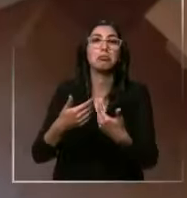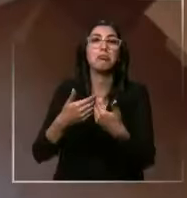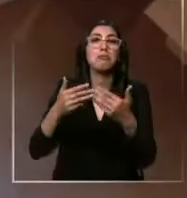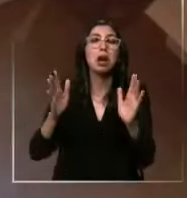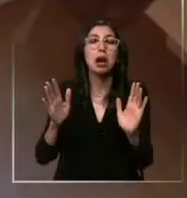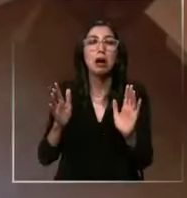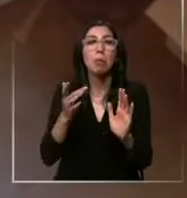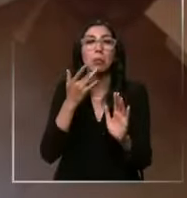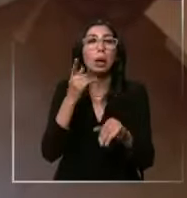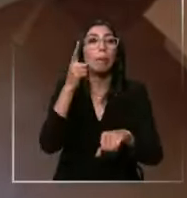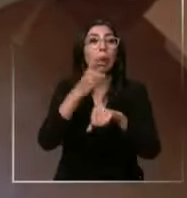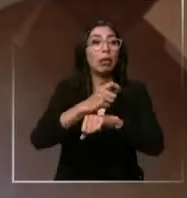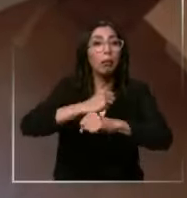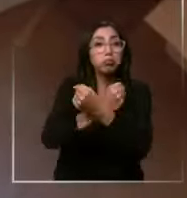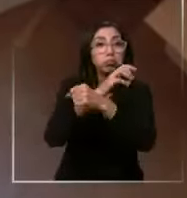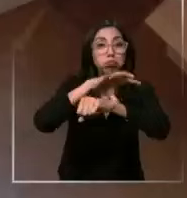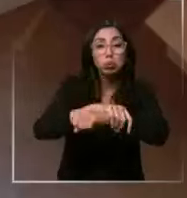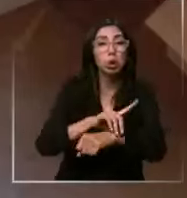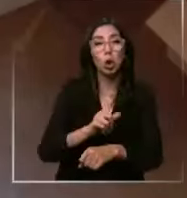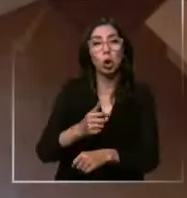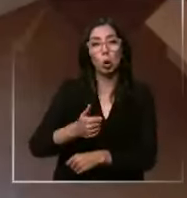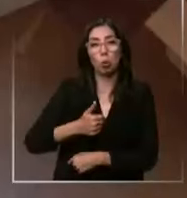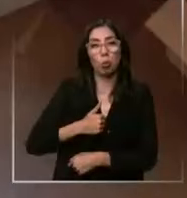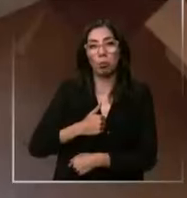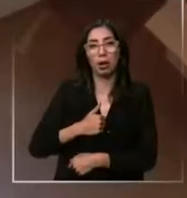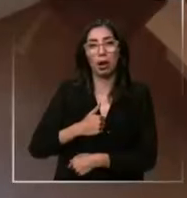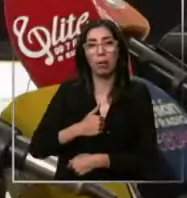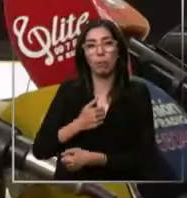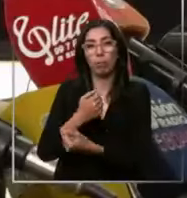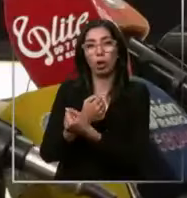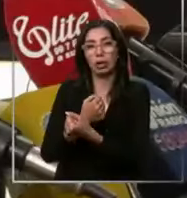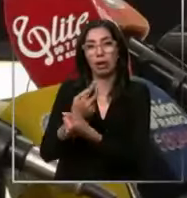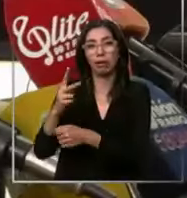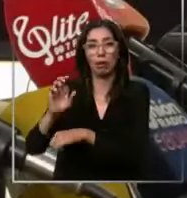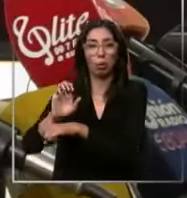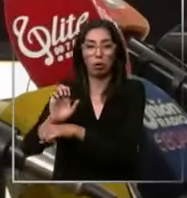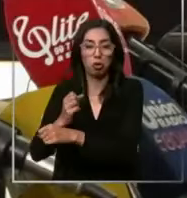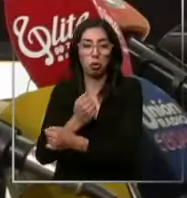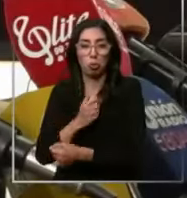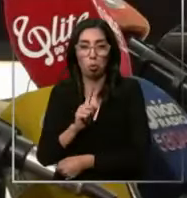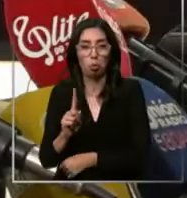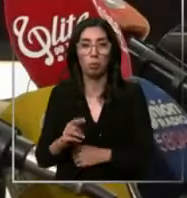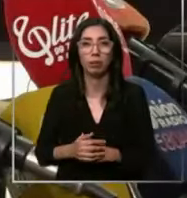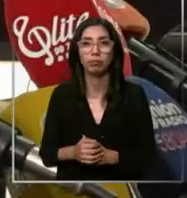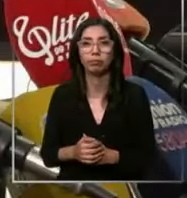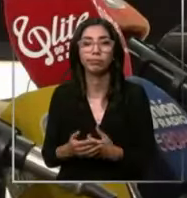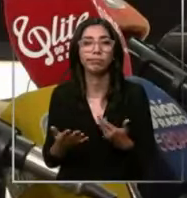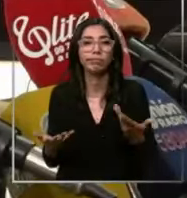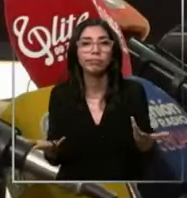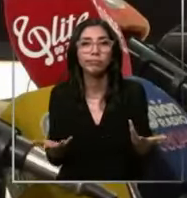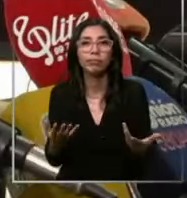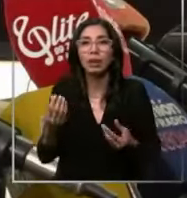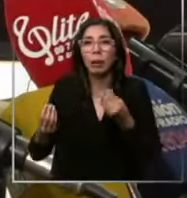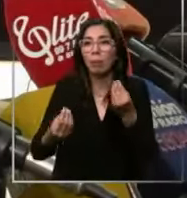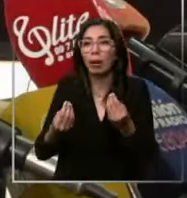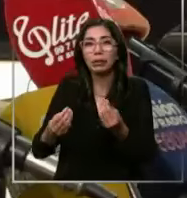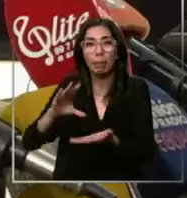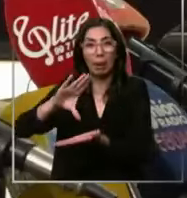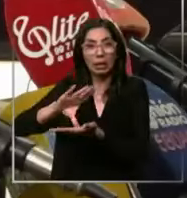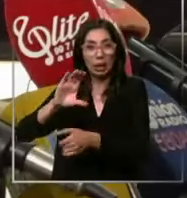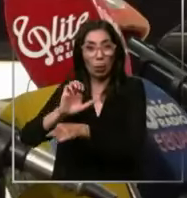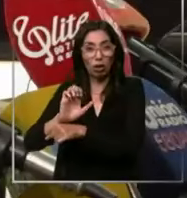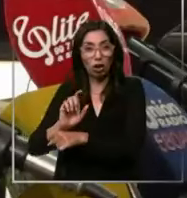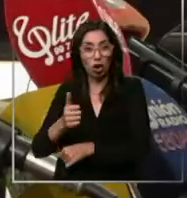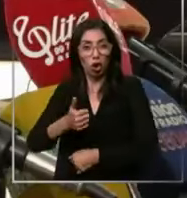orden de arresto nunca fue efectuada por la policía de Ecuador en dónde va a quedar nuestro país con un país que no